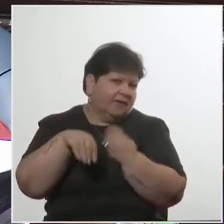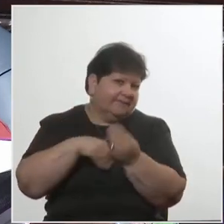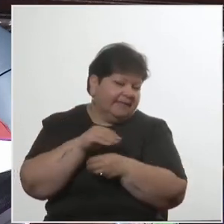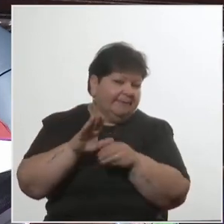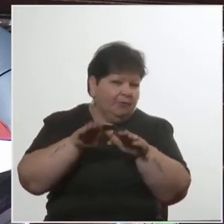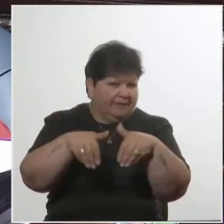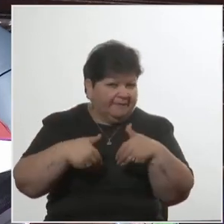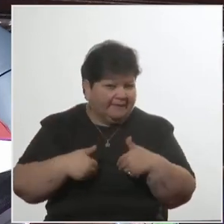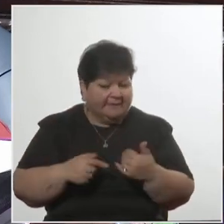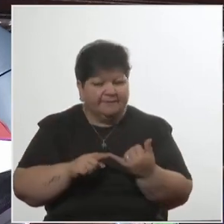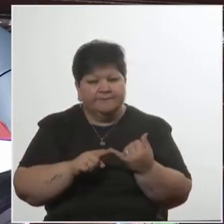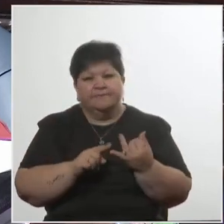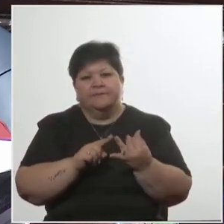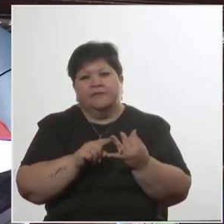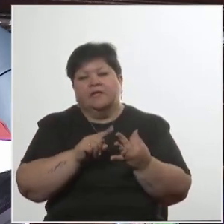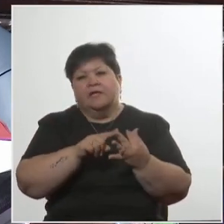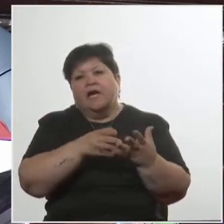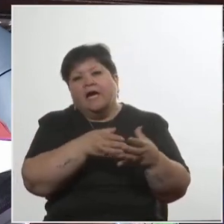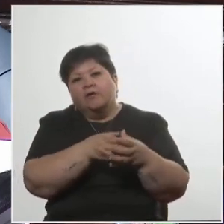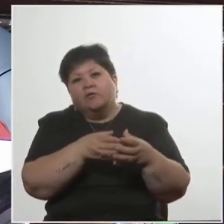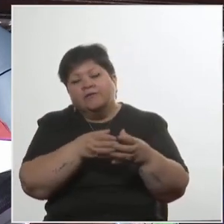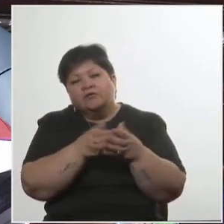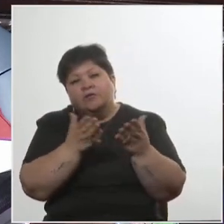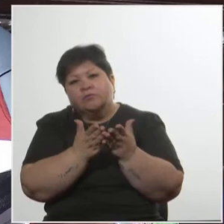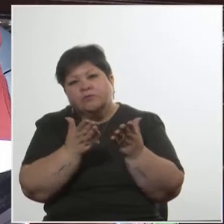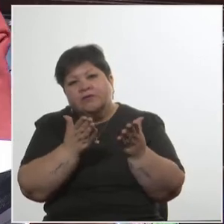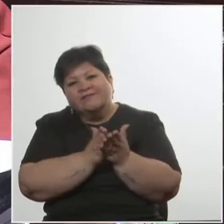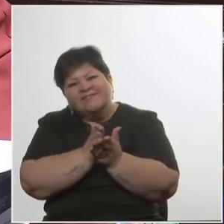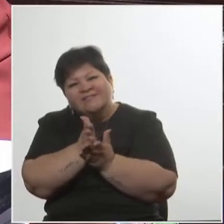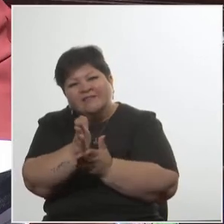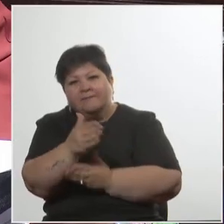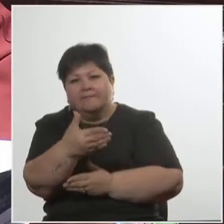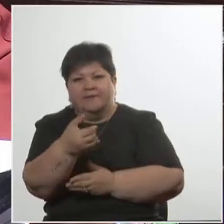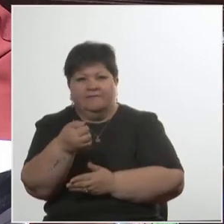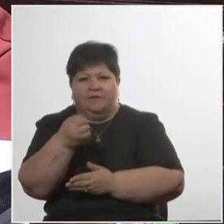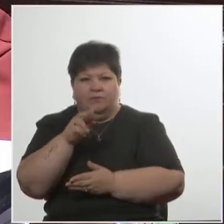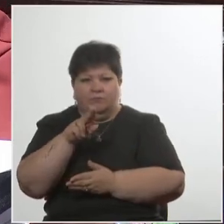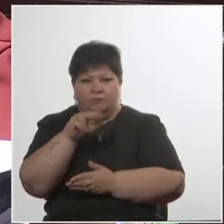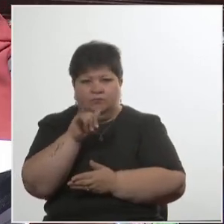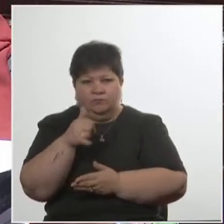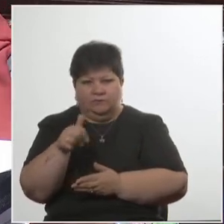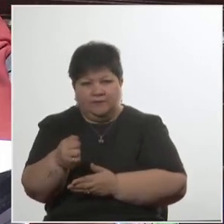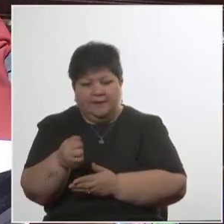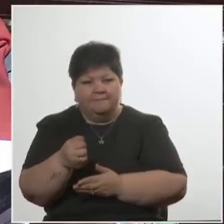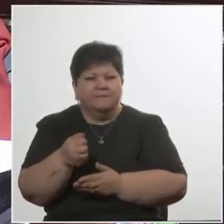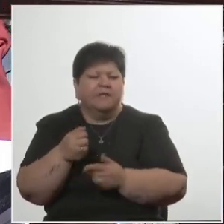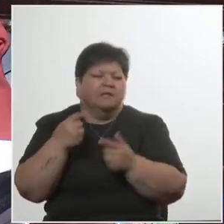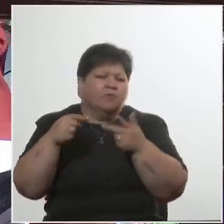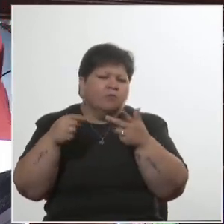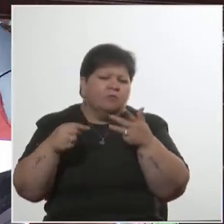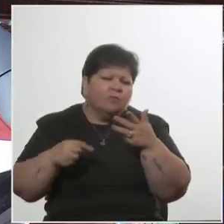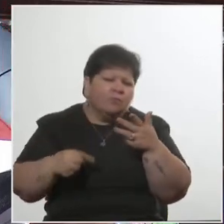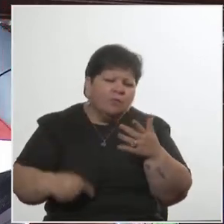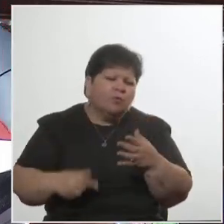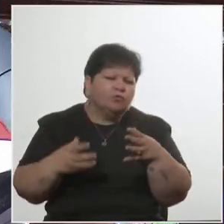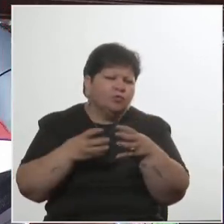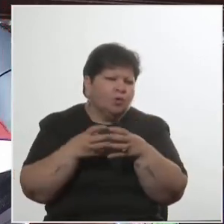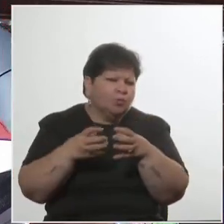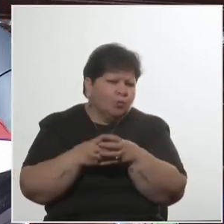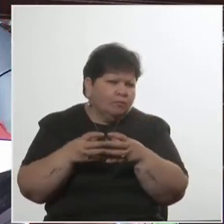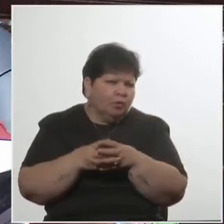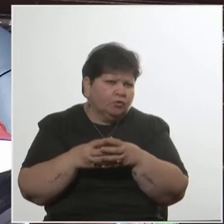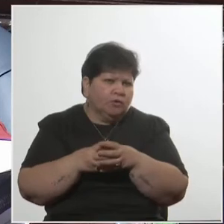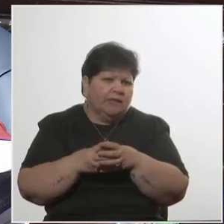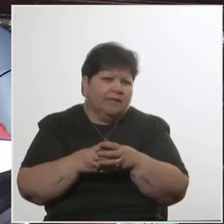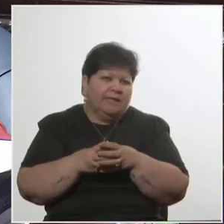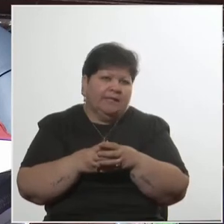la agrupación estudiantil siempre va a usar y un largo etcétera que yo podría estar horas mencionando